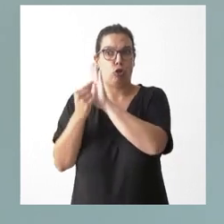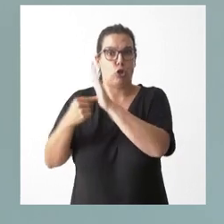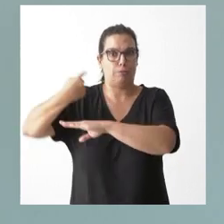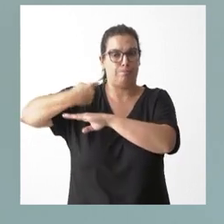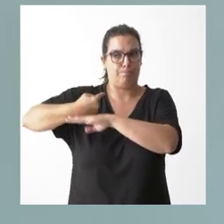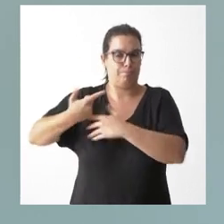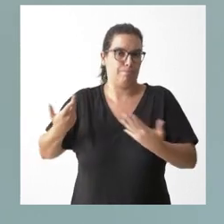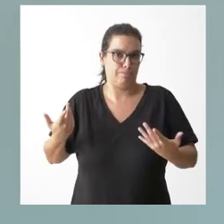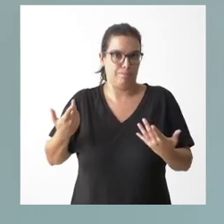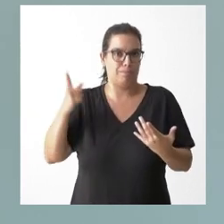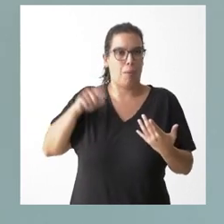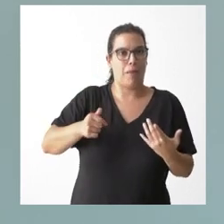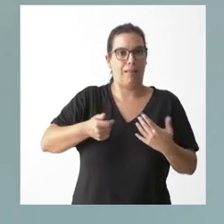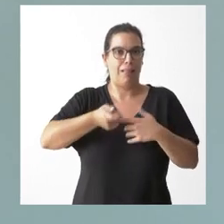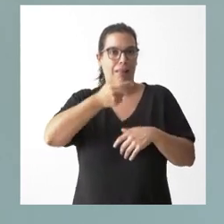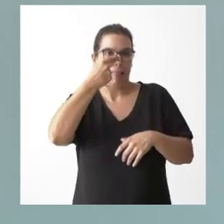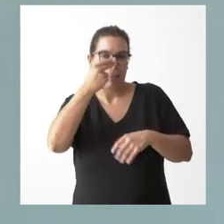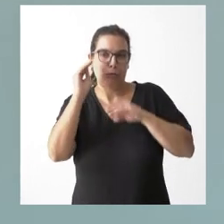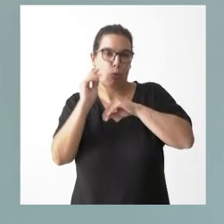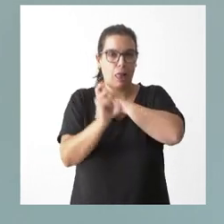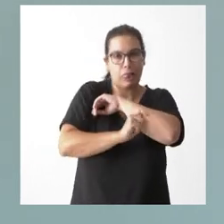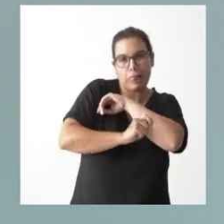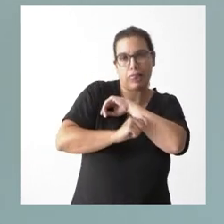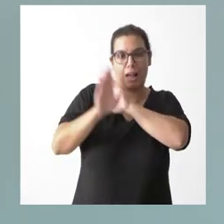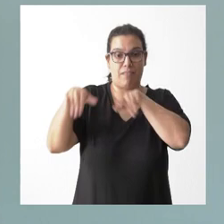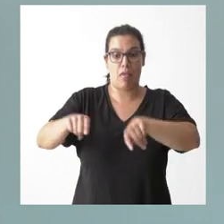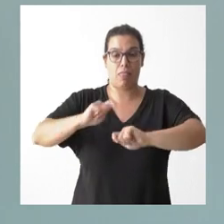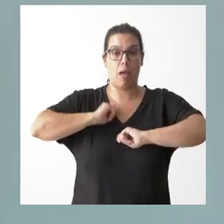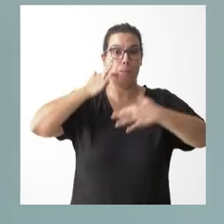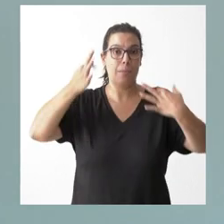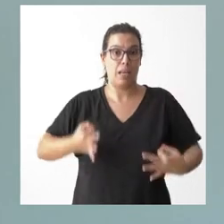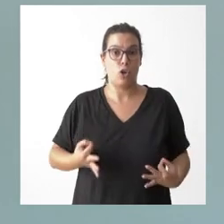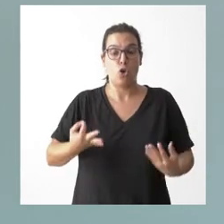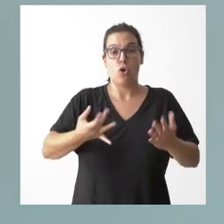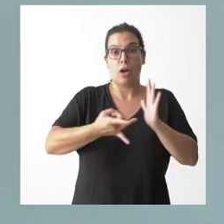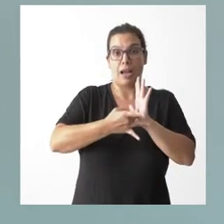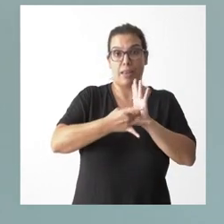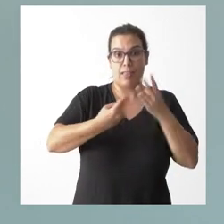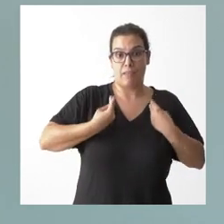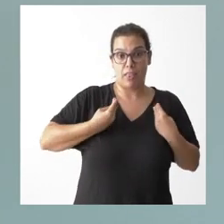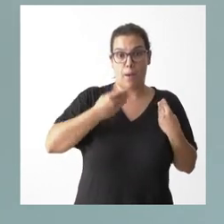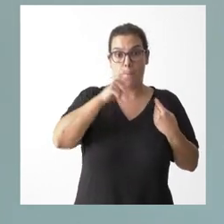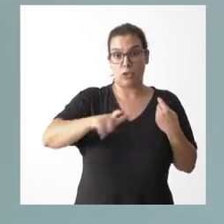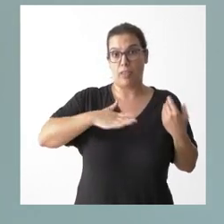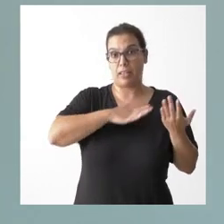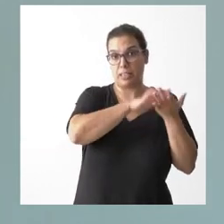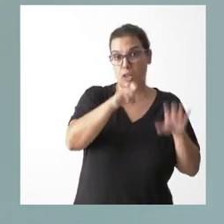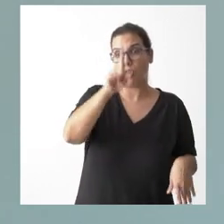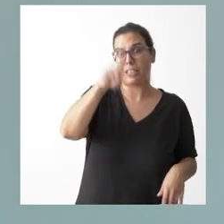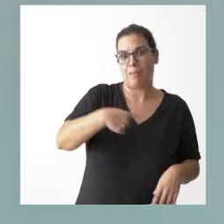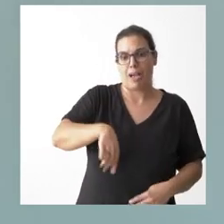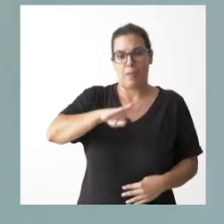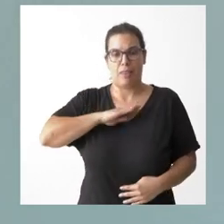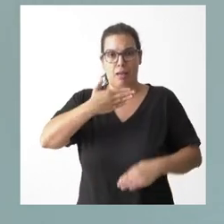ámbito geoestratégico que ponen en riesgo no solamente la calidad de vida de las personas de Castilla y León, sino también la capacidad